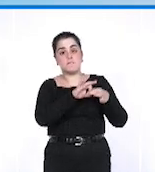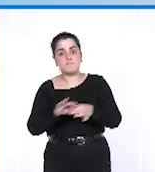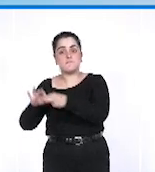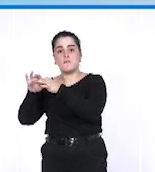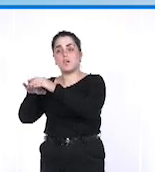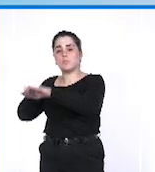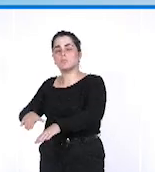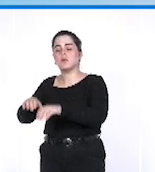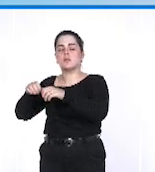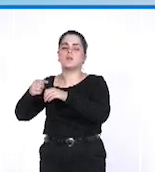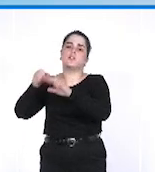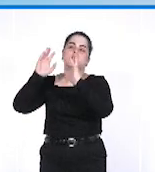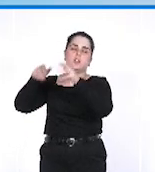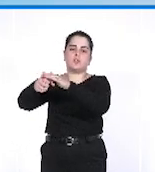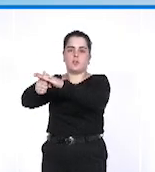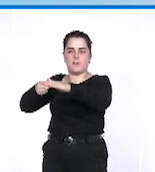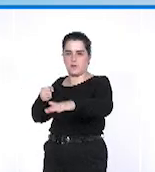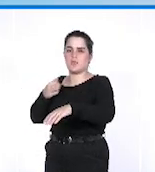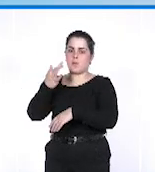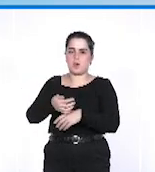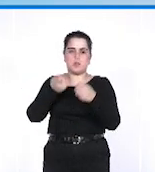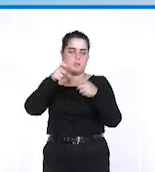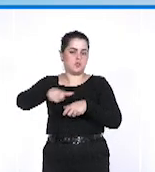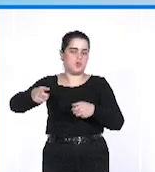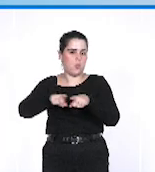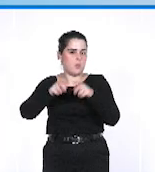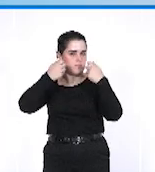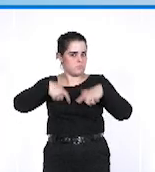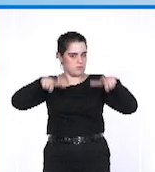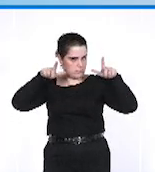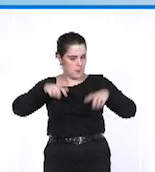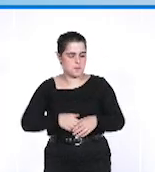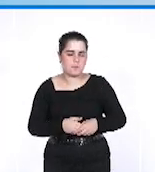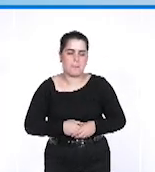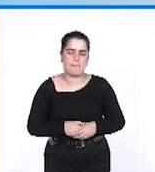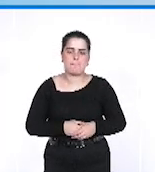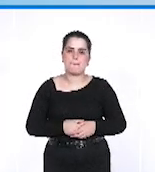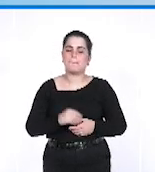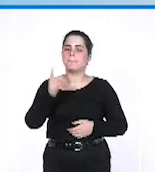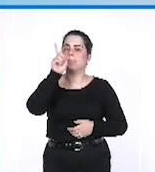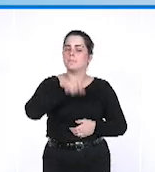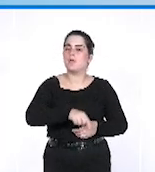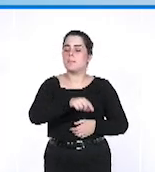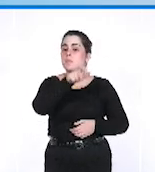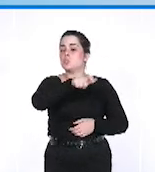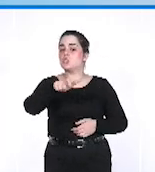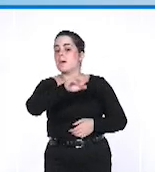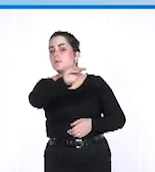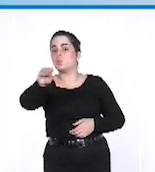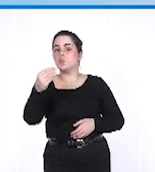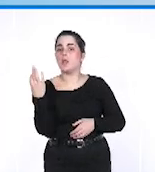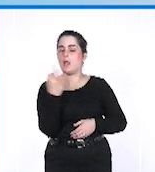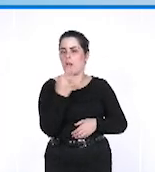y que ponen a las personas en en el centro si eh También preguntamos a las entidades